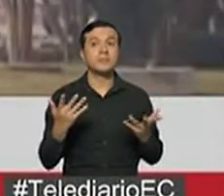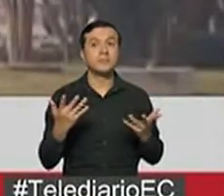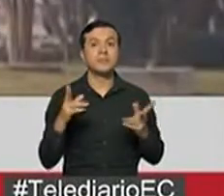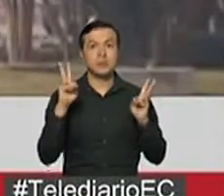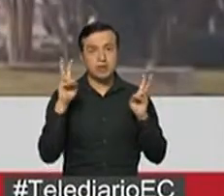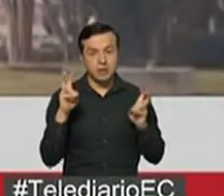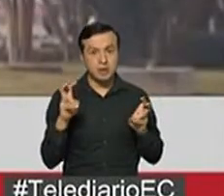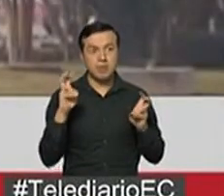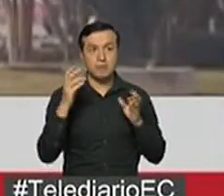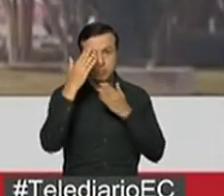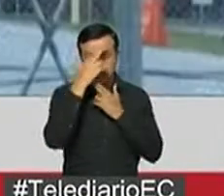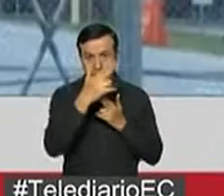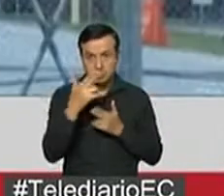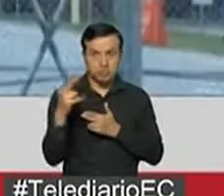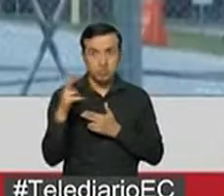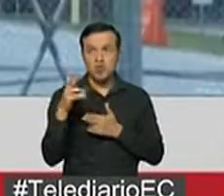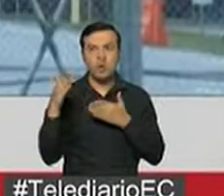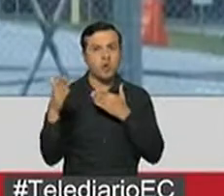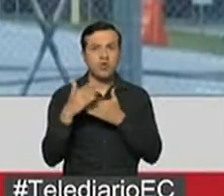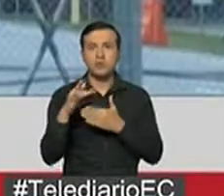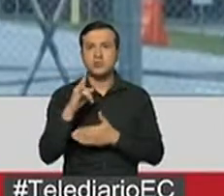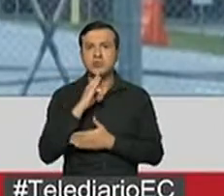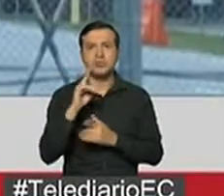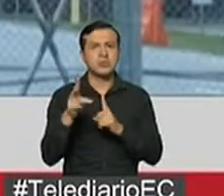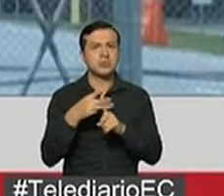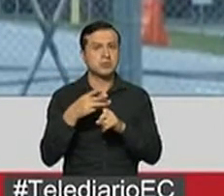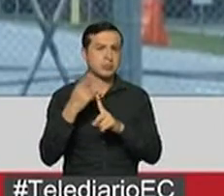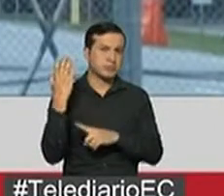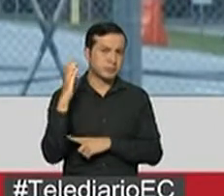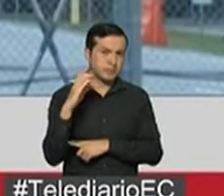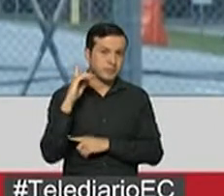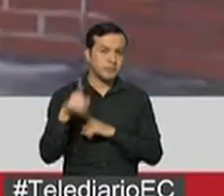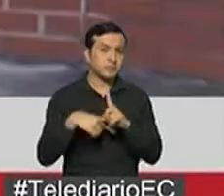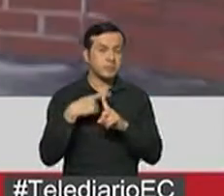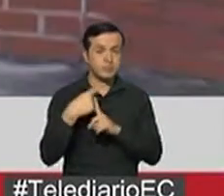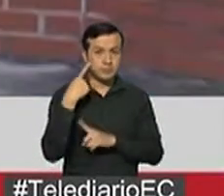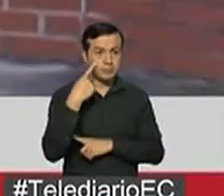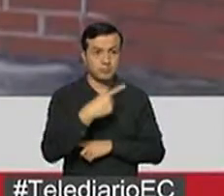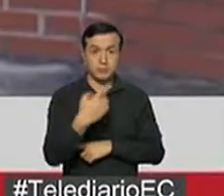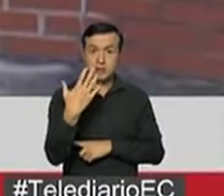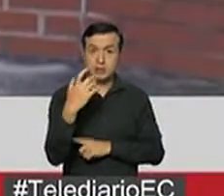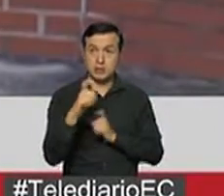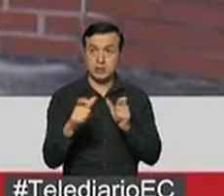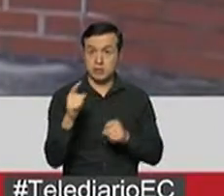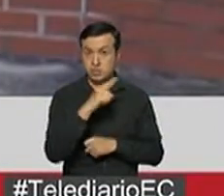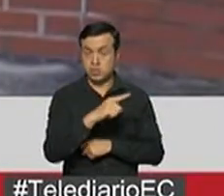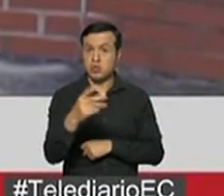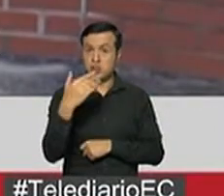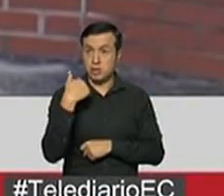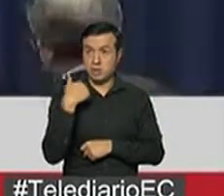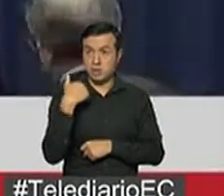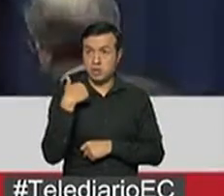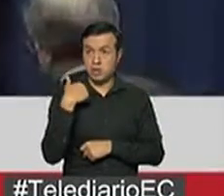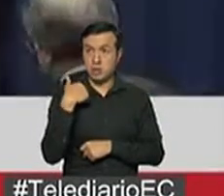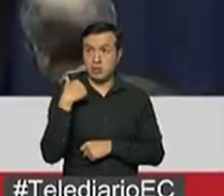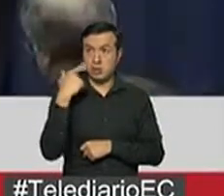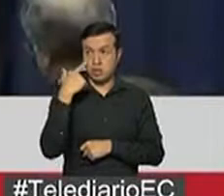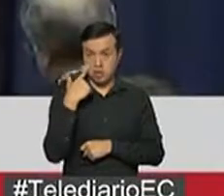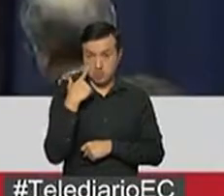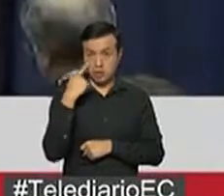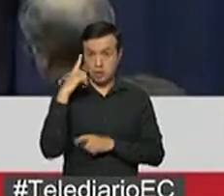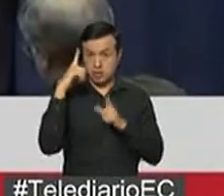contenido de carácter yihadista y antiestadounidense en las redes sociales además se identificó que 15 de ellos poseían imágenes de pornografía infantil